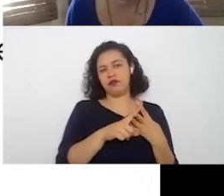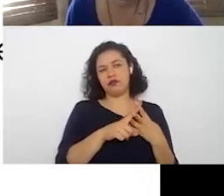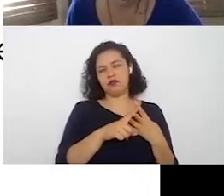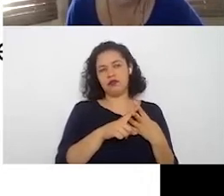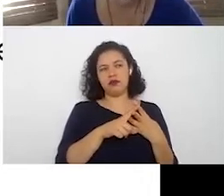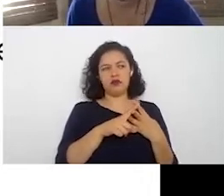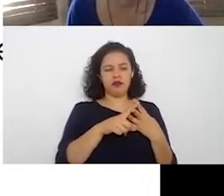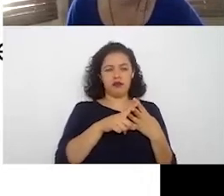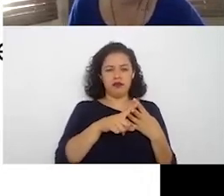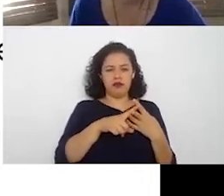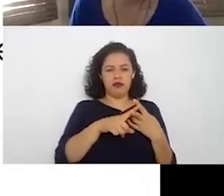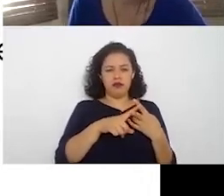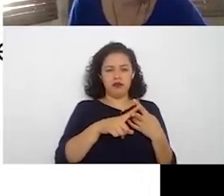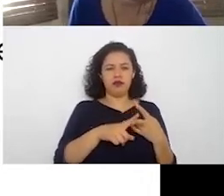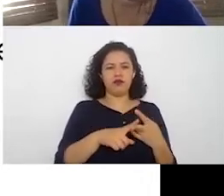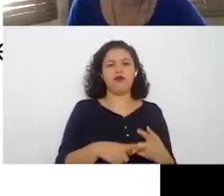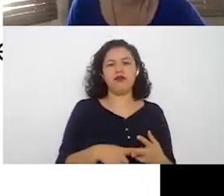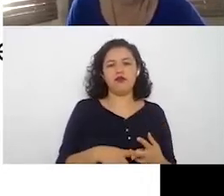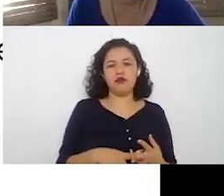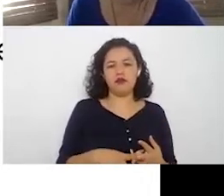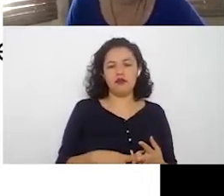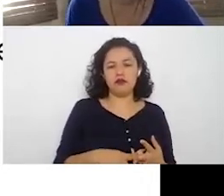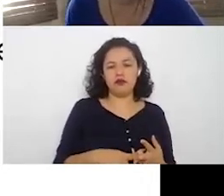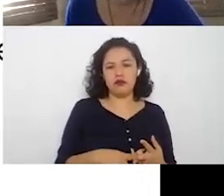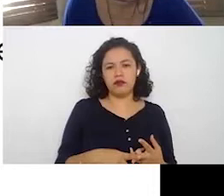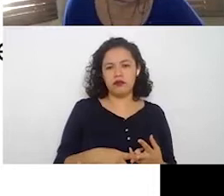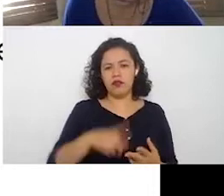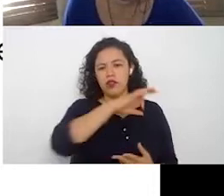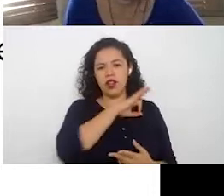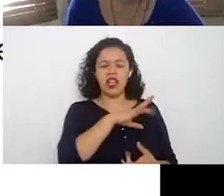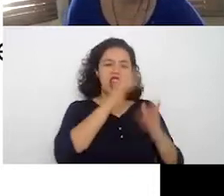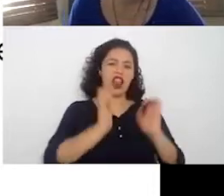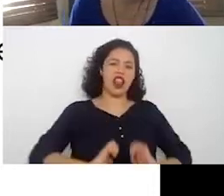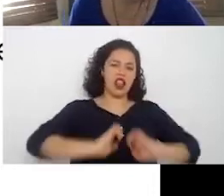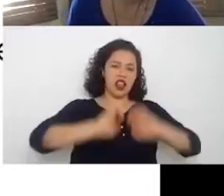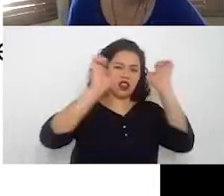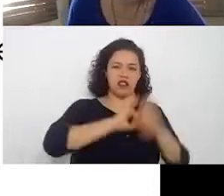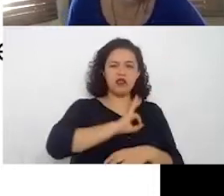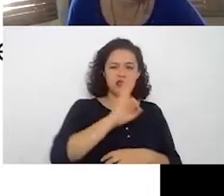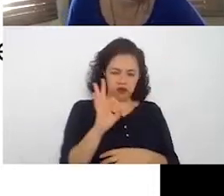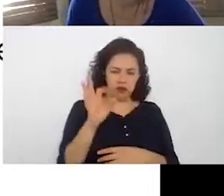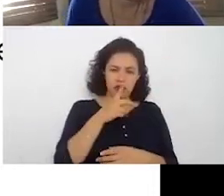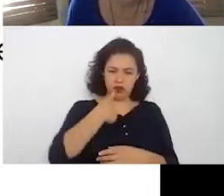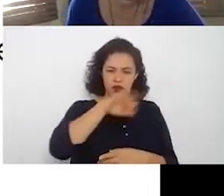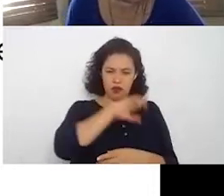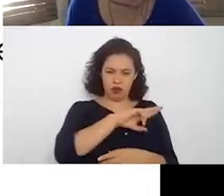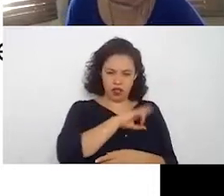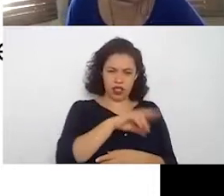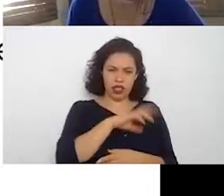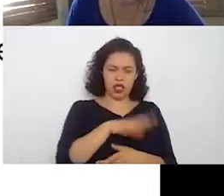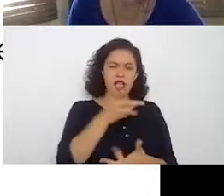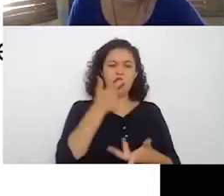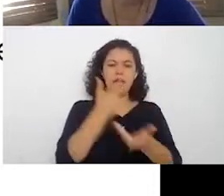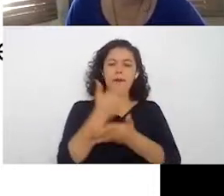viene siendo muebles e inmuebles, que puede ser de forma de renta. El pago de